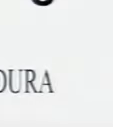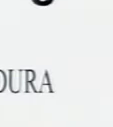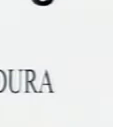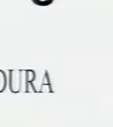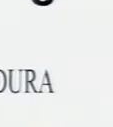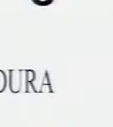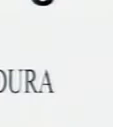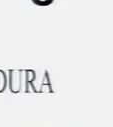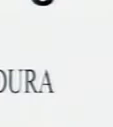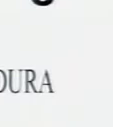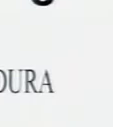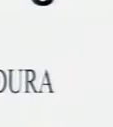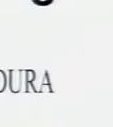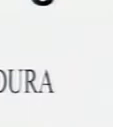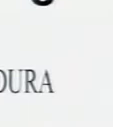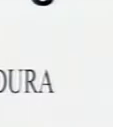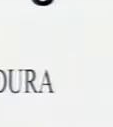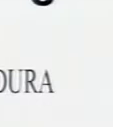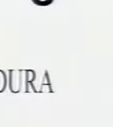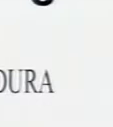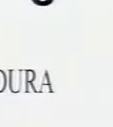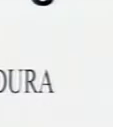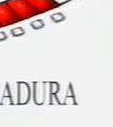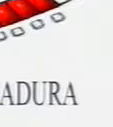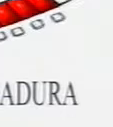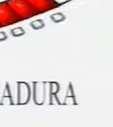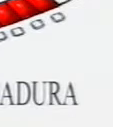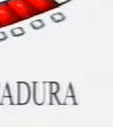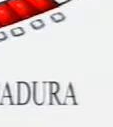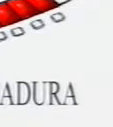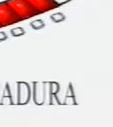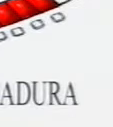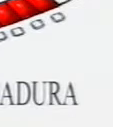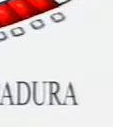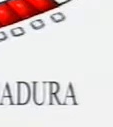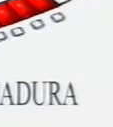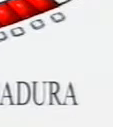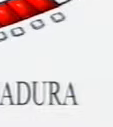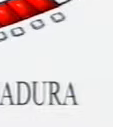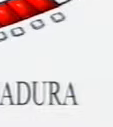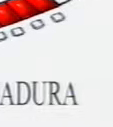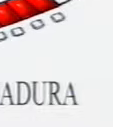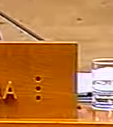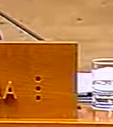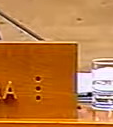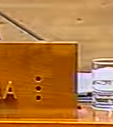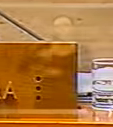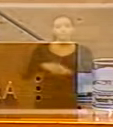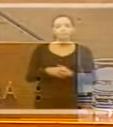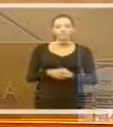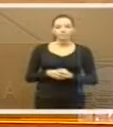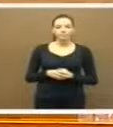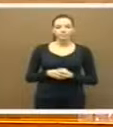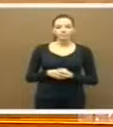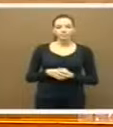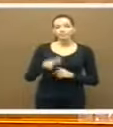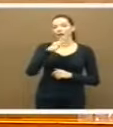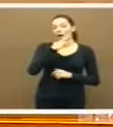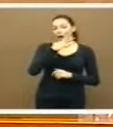ninguna abstención. Queda aprobada, por tanto, la enmienda número 280. A